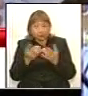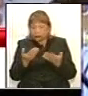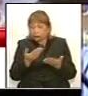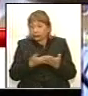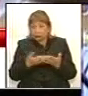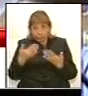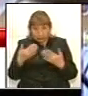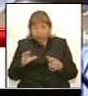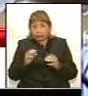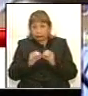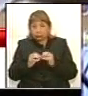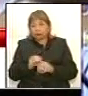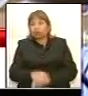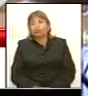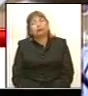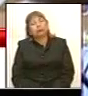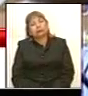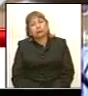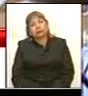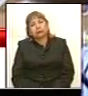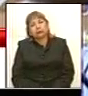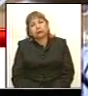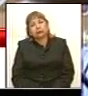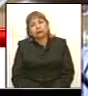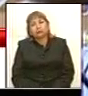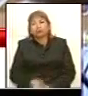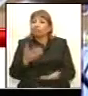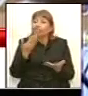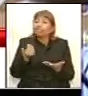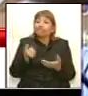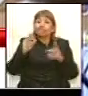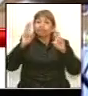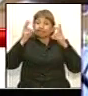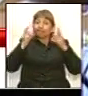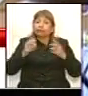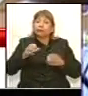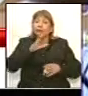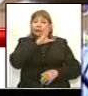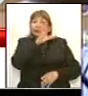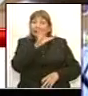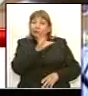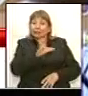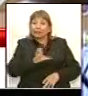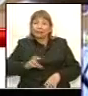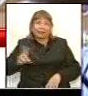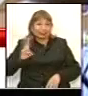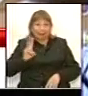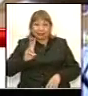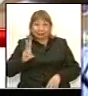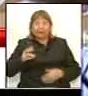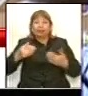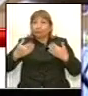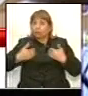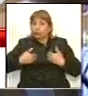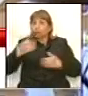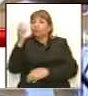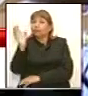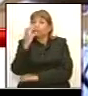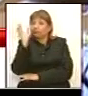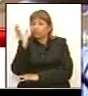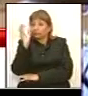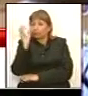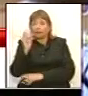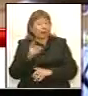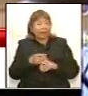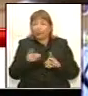se corrigieron? Después, el tema, por ejemplo, de la Costa Verde. La Costa Verde podrá tener alarmas, pero